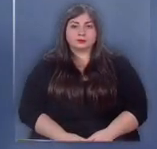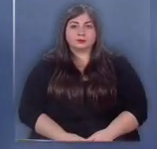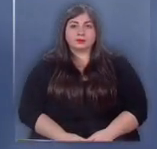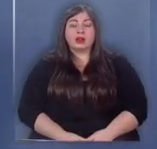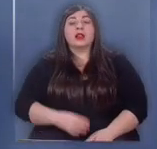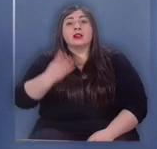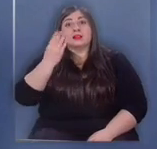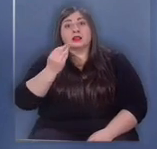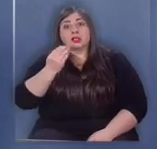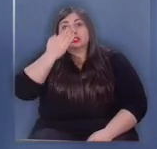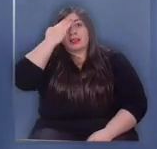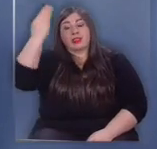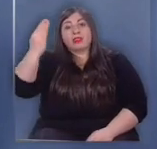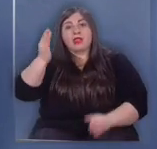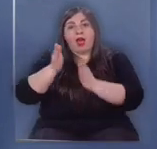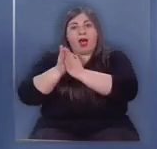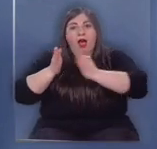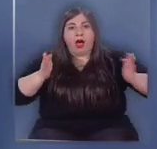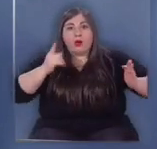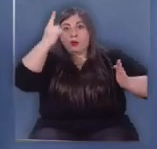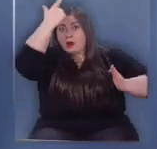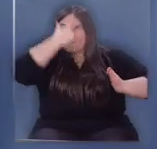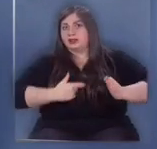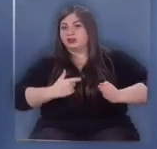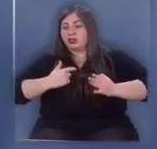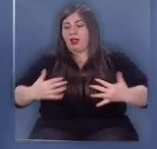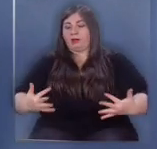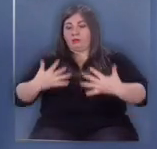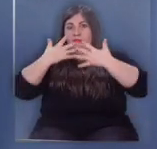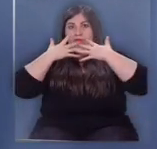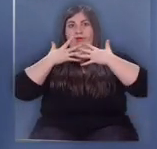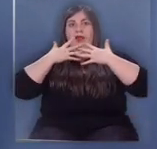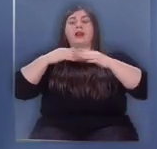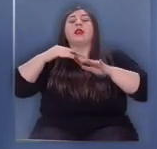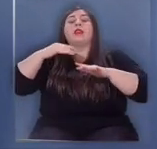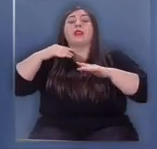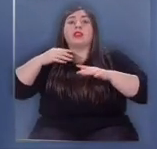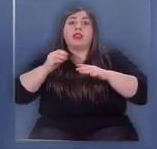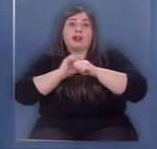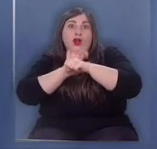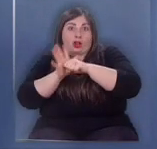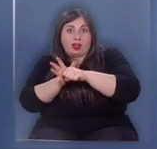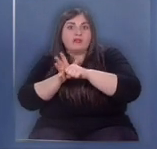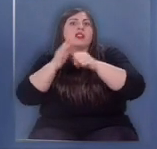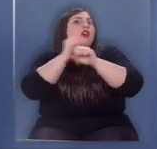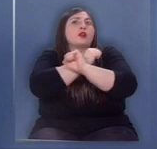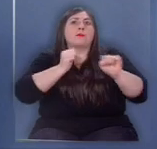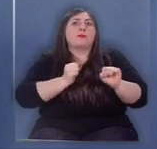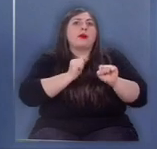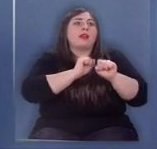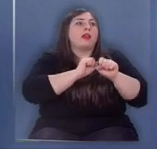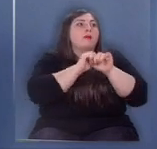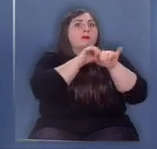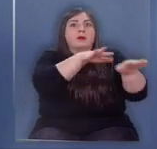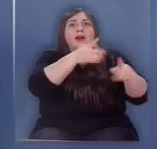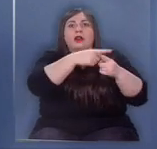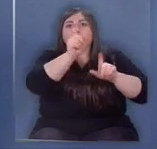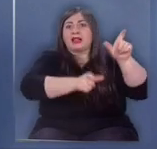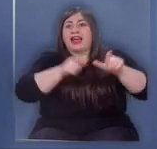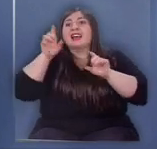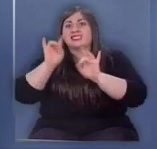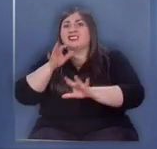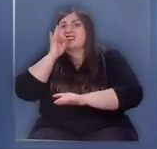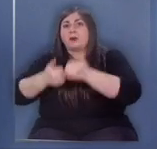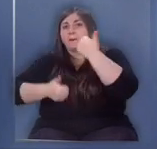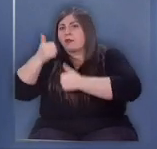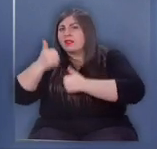Después de 14 días, una persona contagiada de coronavirus no podría contagiar a otros. Así lo determinó el panel de expertos que entregó los criterios para determinar cuándo